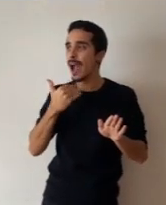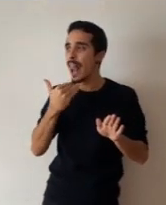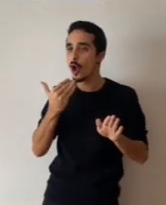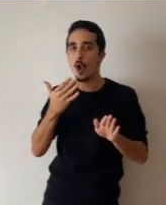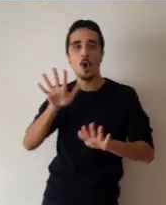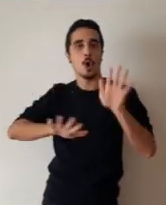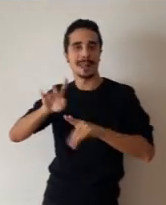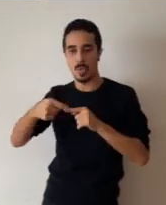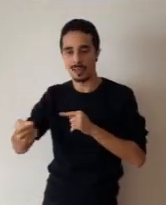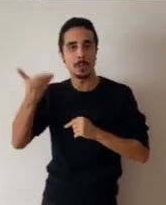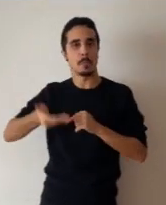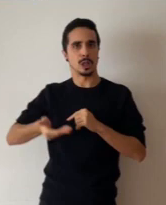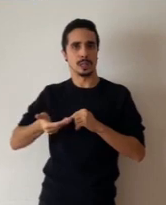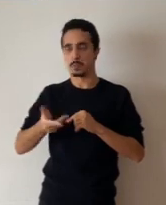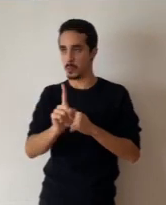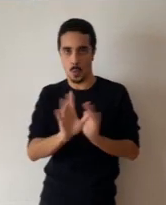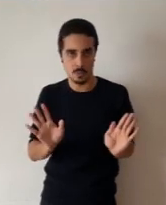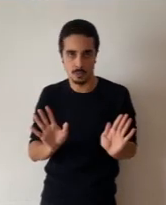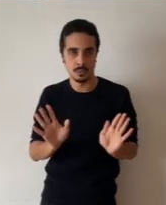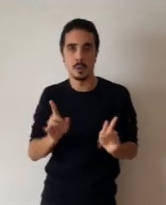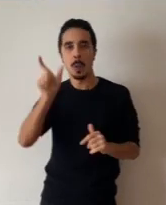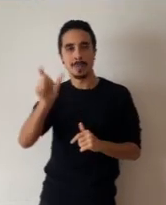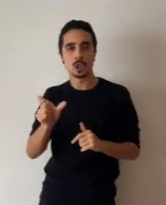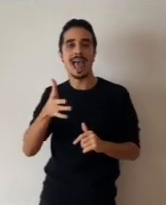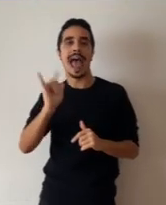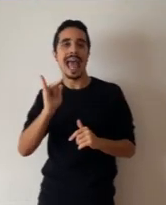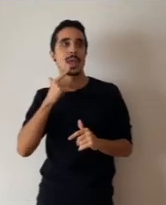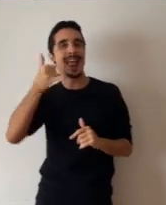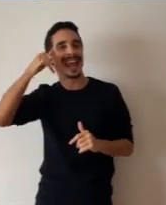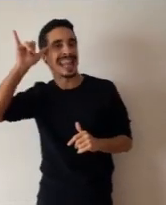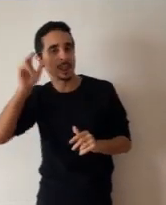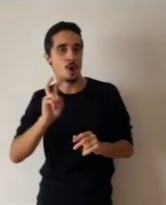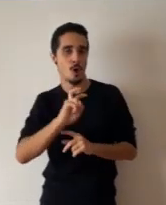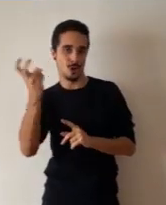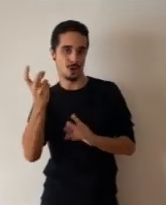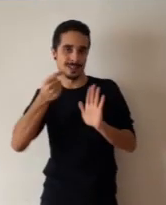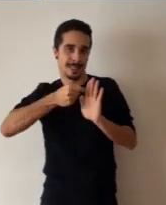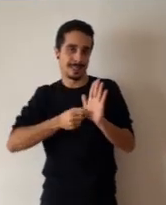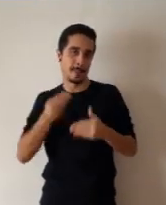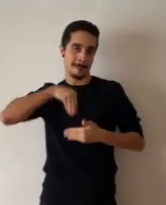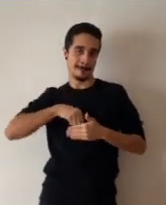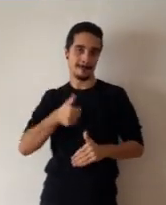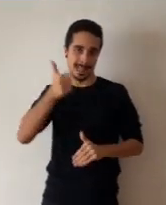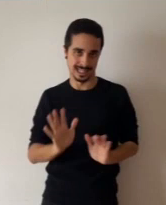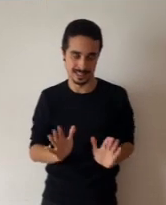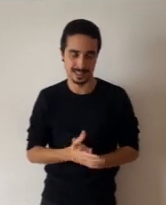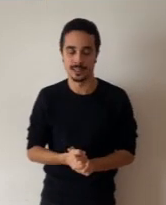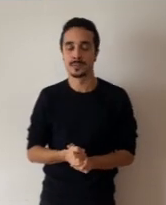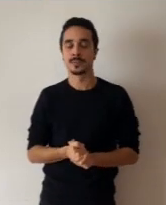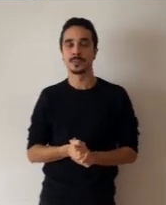yo tenga conocimiento, no fue nada importante. Era una persona además con otros factores de riesgo más importantes, además